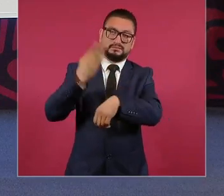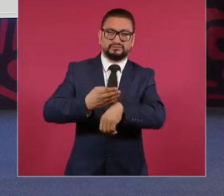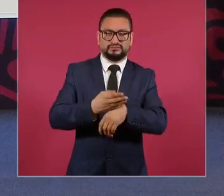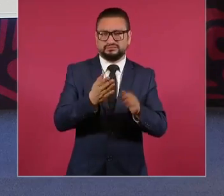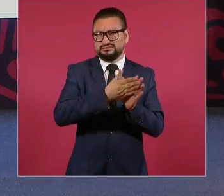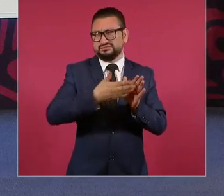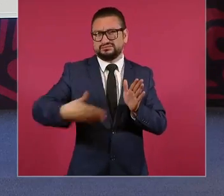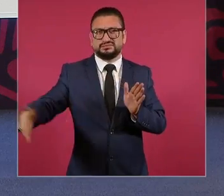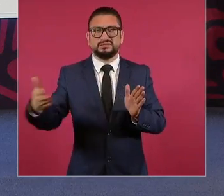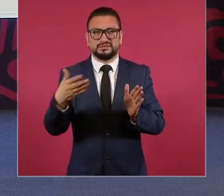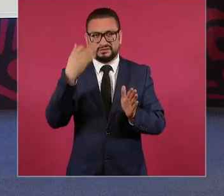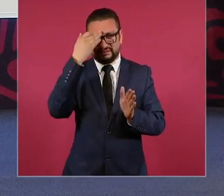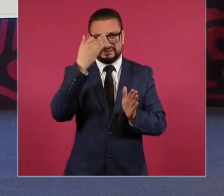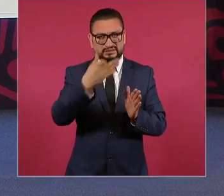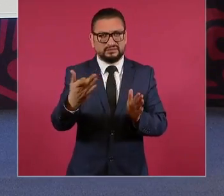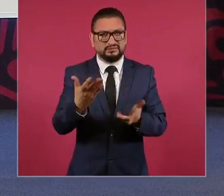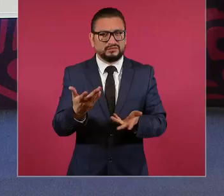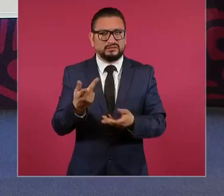¿Qué quiere decir?